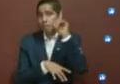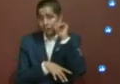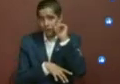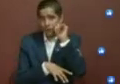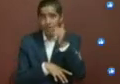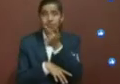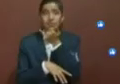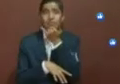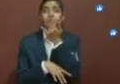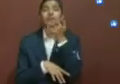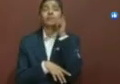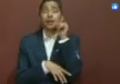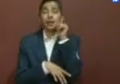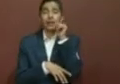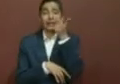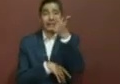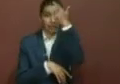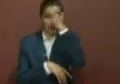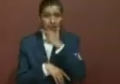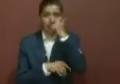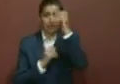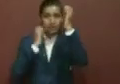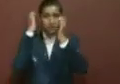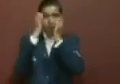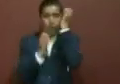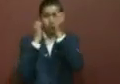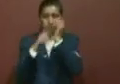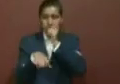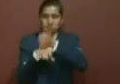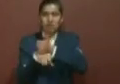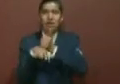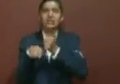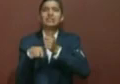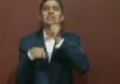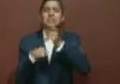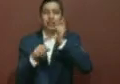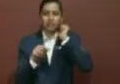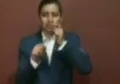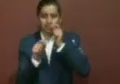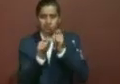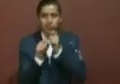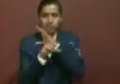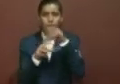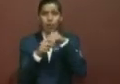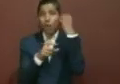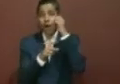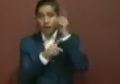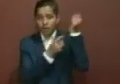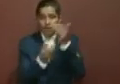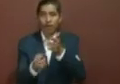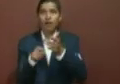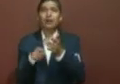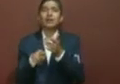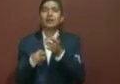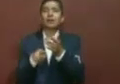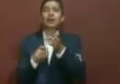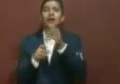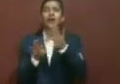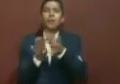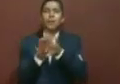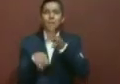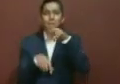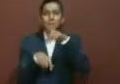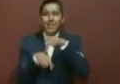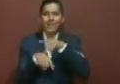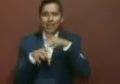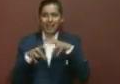el día de mañana a las 7 de la noche, con una exposición de alfarería de Oaxaca que se llama Barro y Fuego.